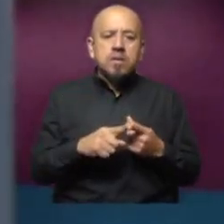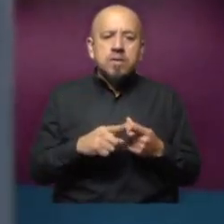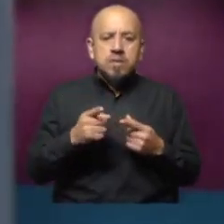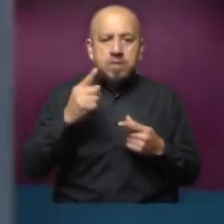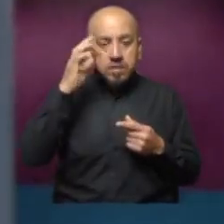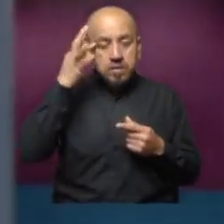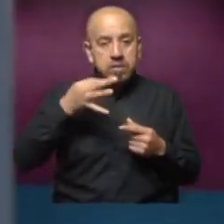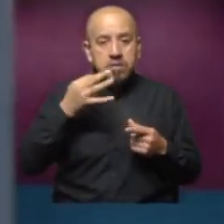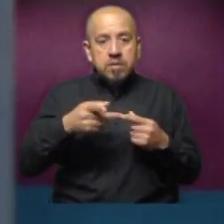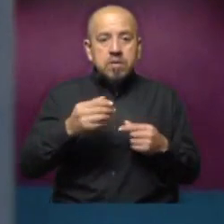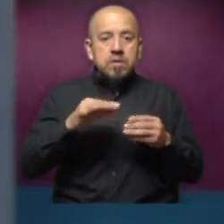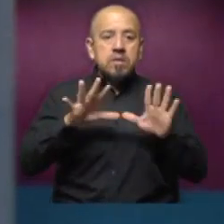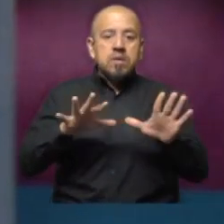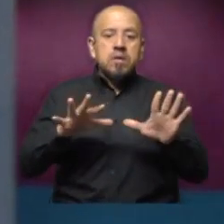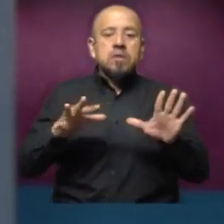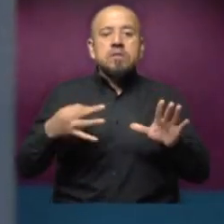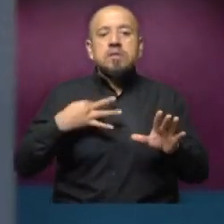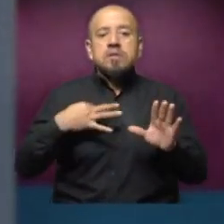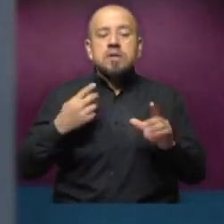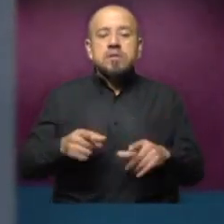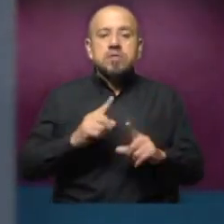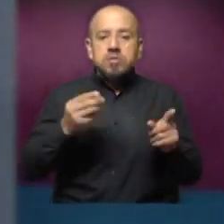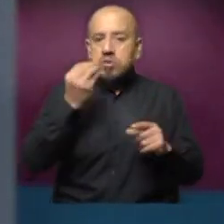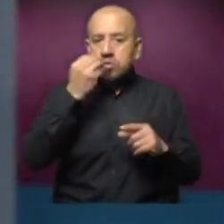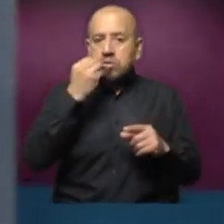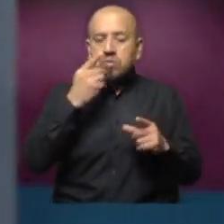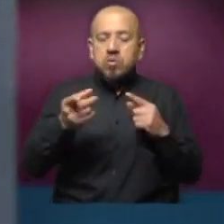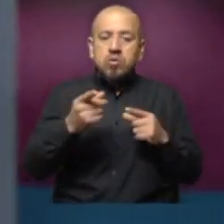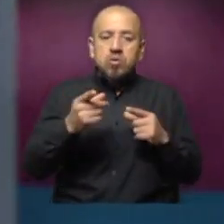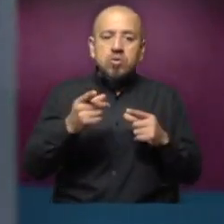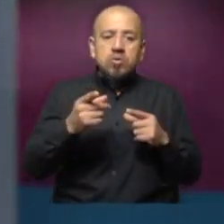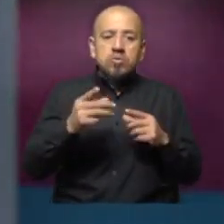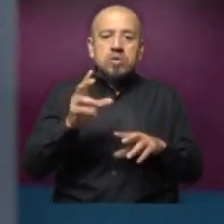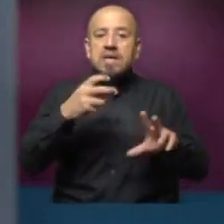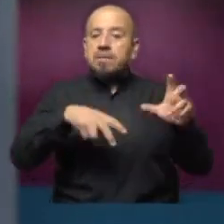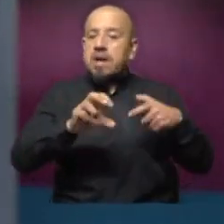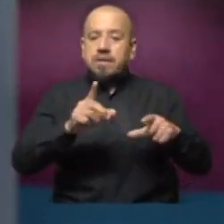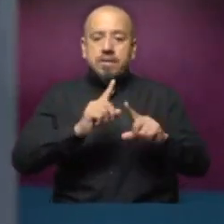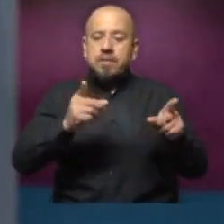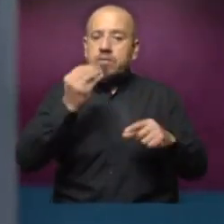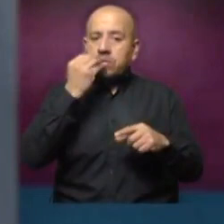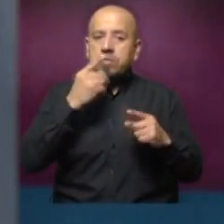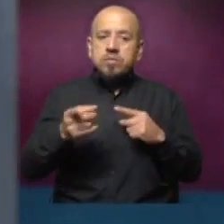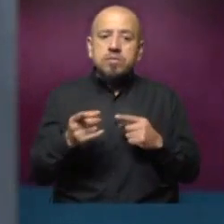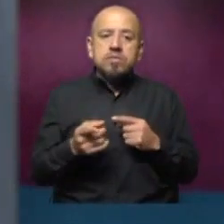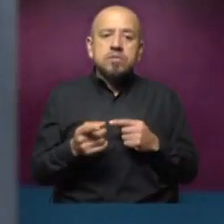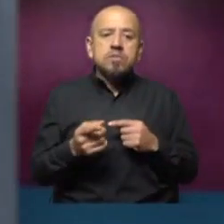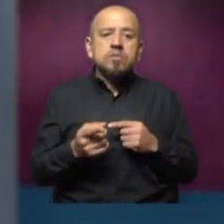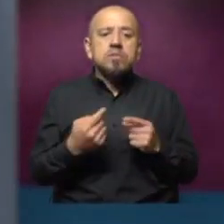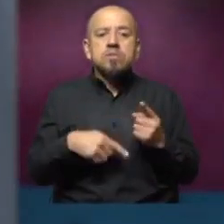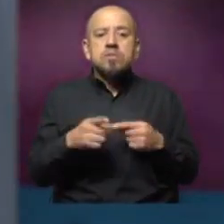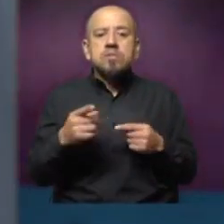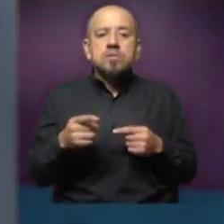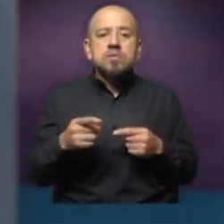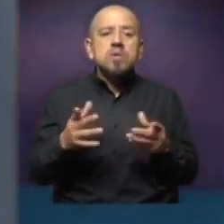este hace más de diez años que no que no consumo animales pero elijo no definir mucho al respecto